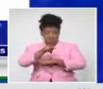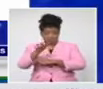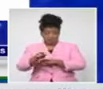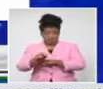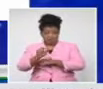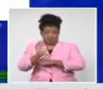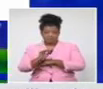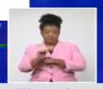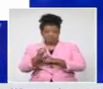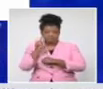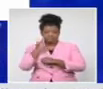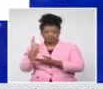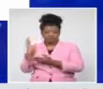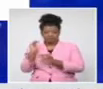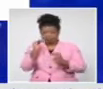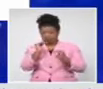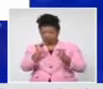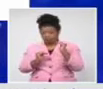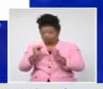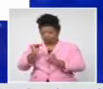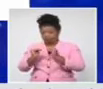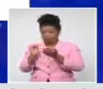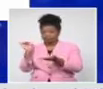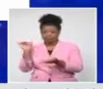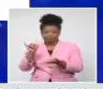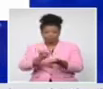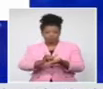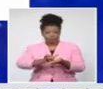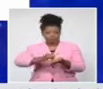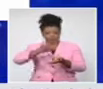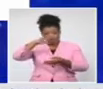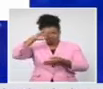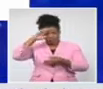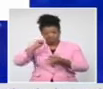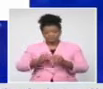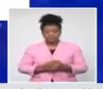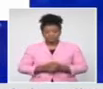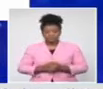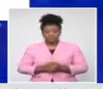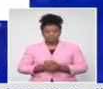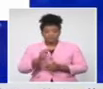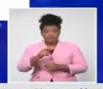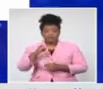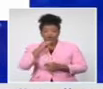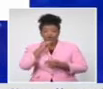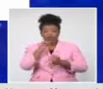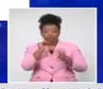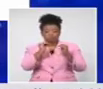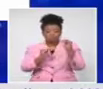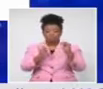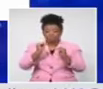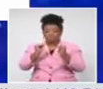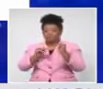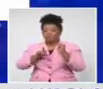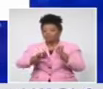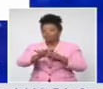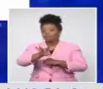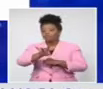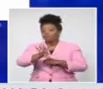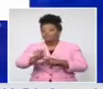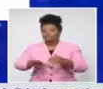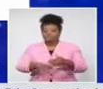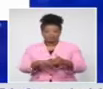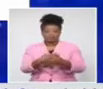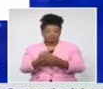recientemente arribaron en nuestro país. Ahí tienen ustedes el comportamiento en los últimos 15 días, predominio de